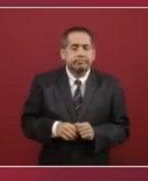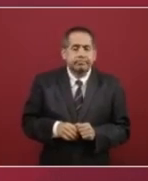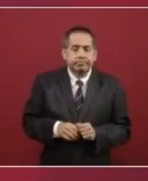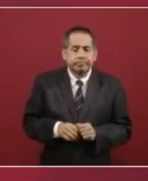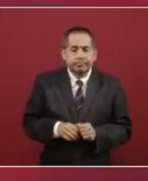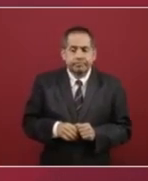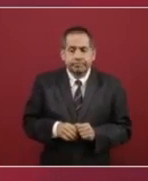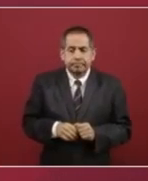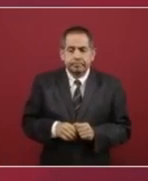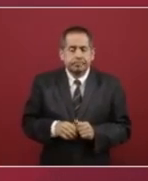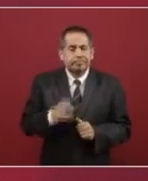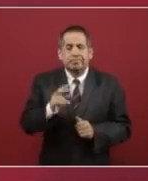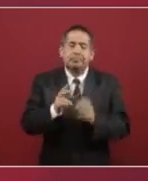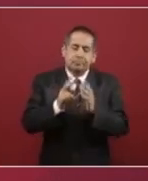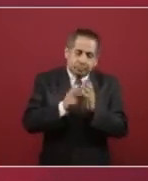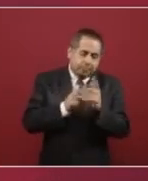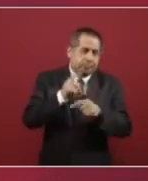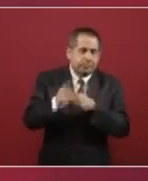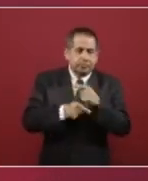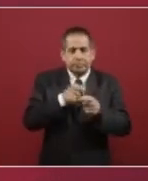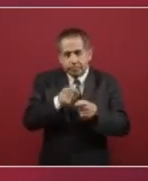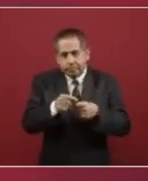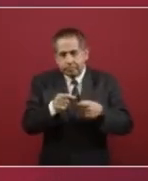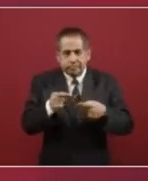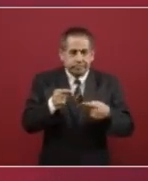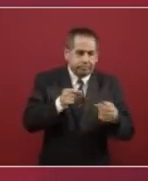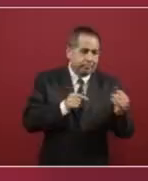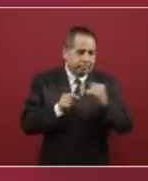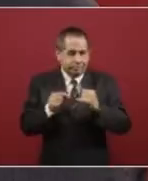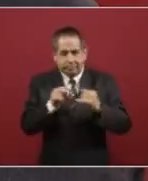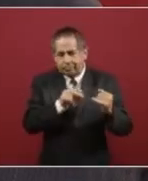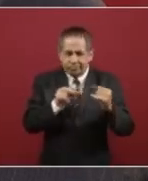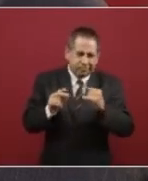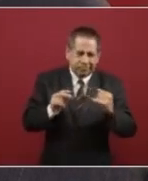vamos a caer en lo mismo de la